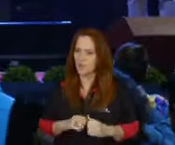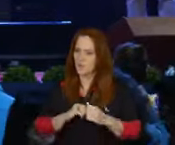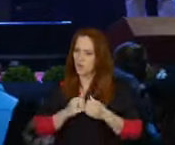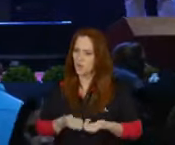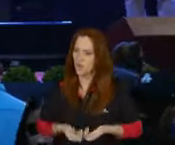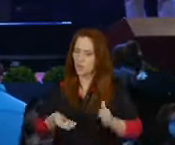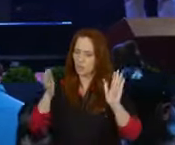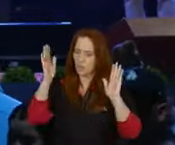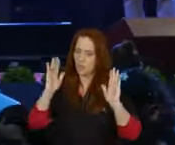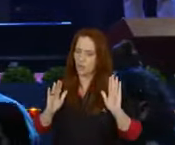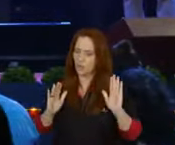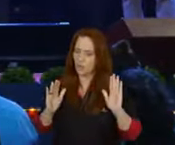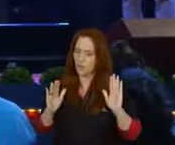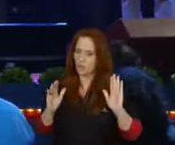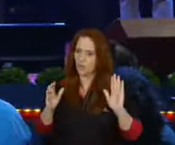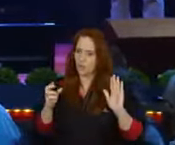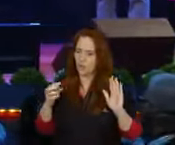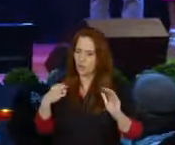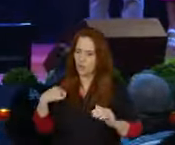casa.